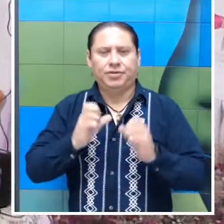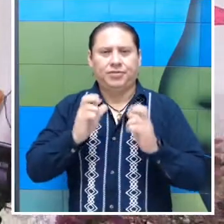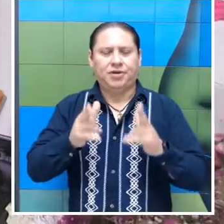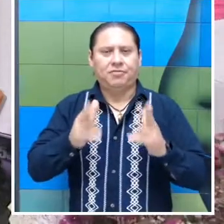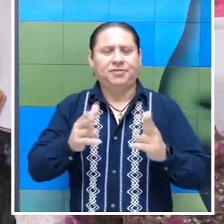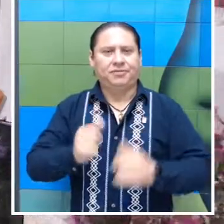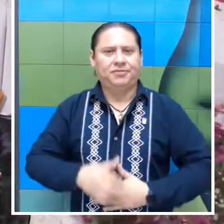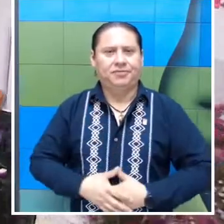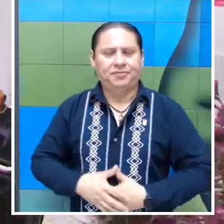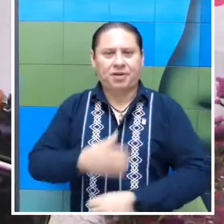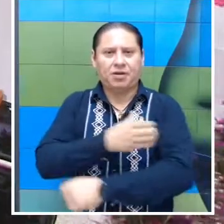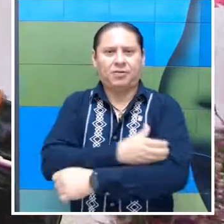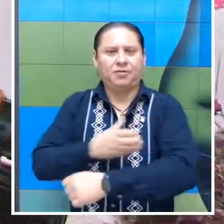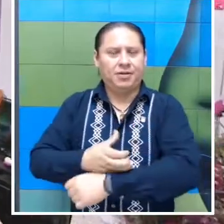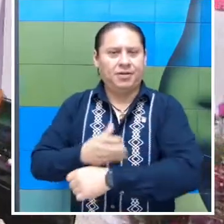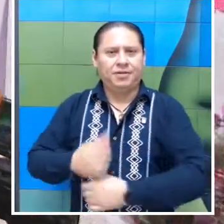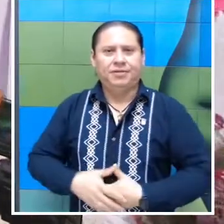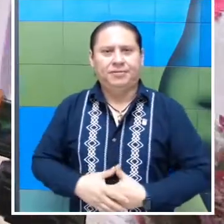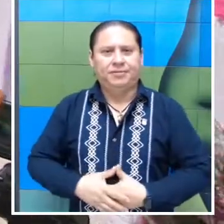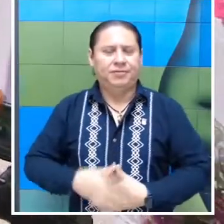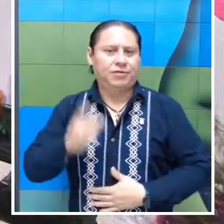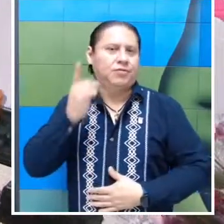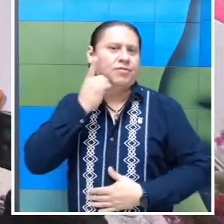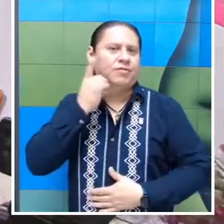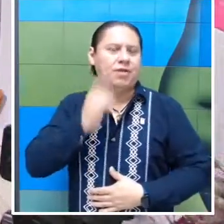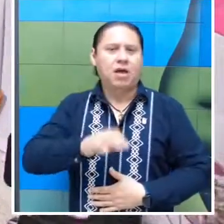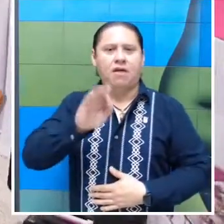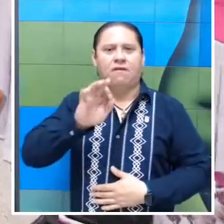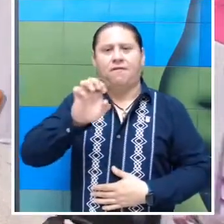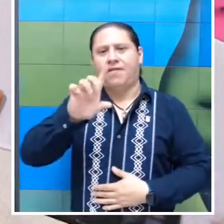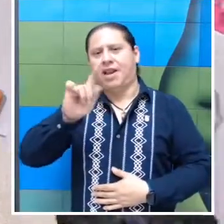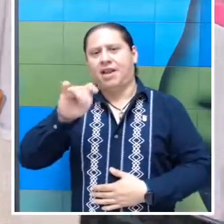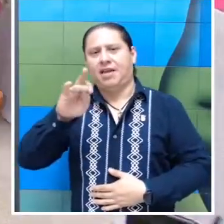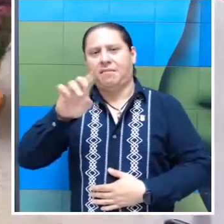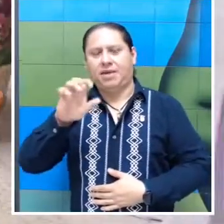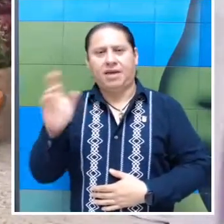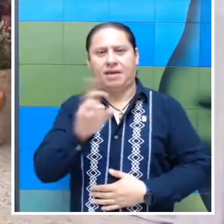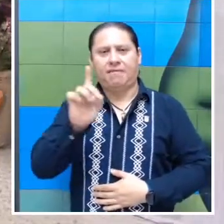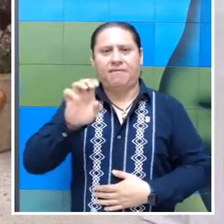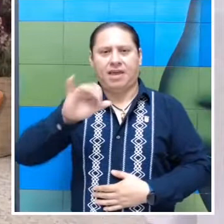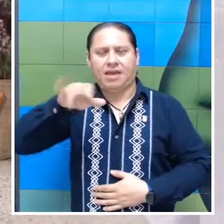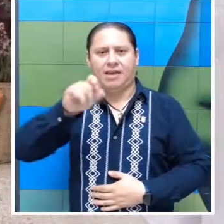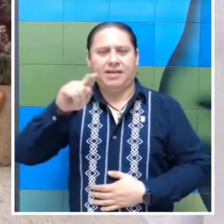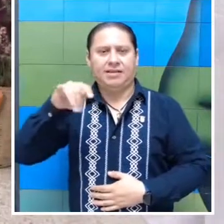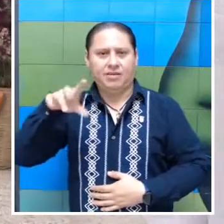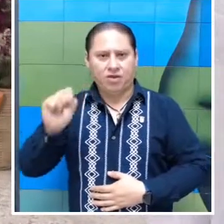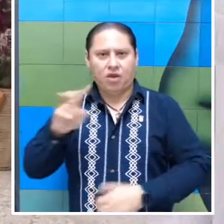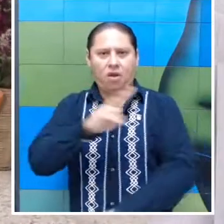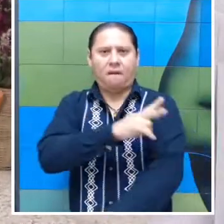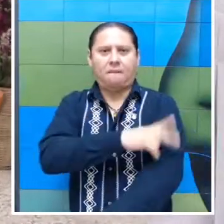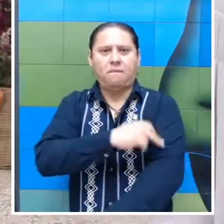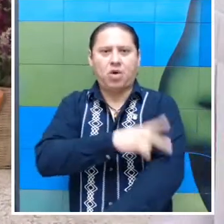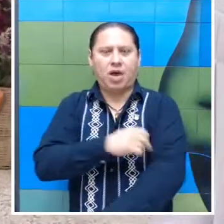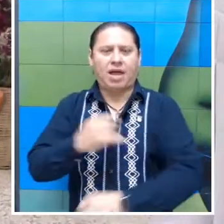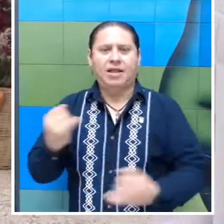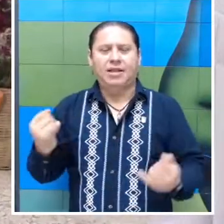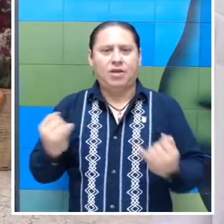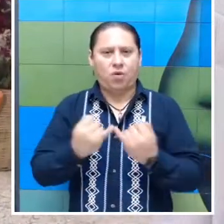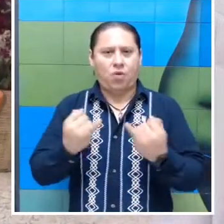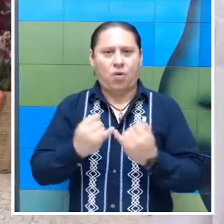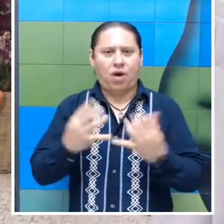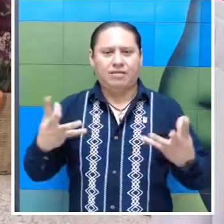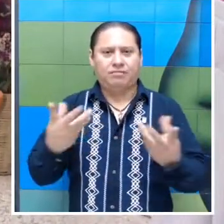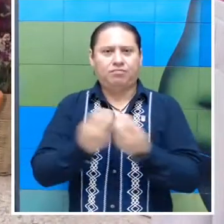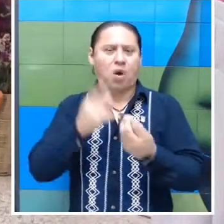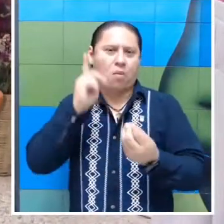del Estado. Nos acompaña el diputado Felipe de Jesús Granda Pastrana, vocal del Voluntariado Legislando